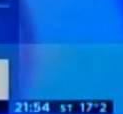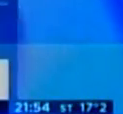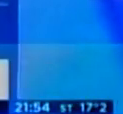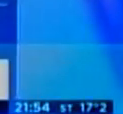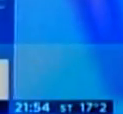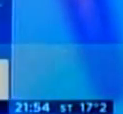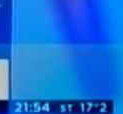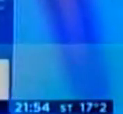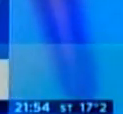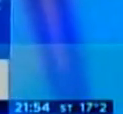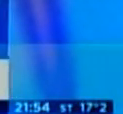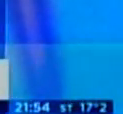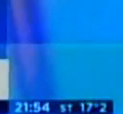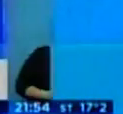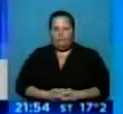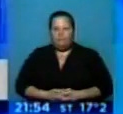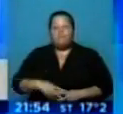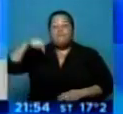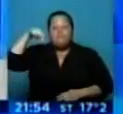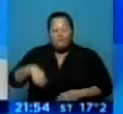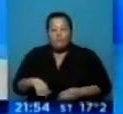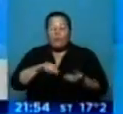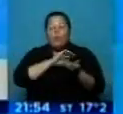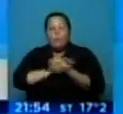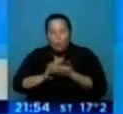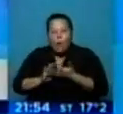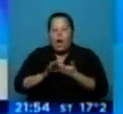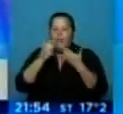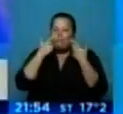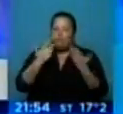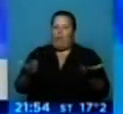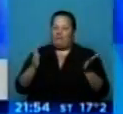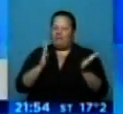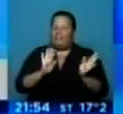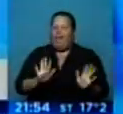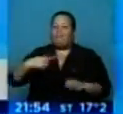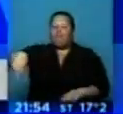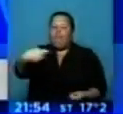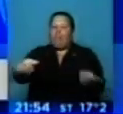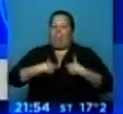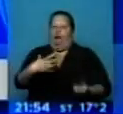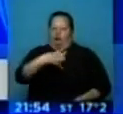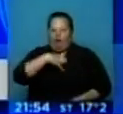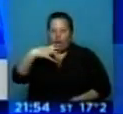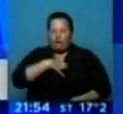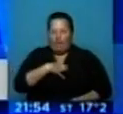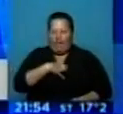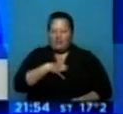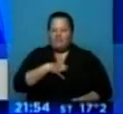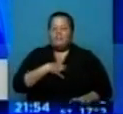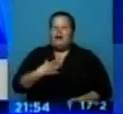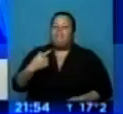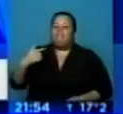Este triunfo, esta nueva demostración de confianza